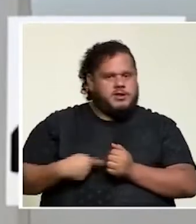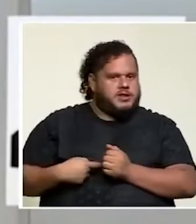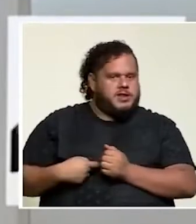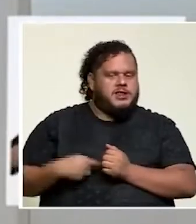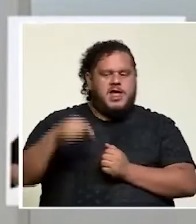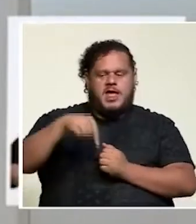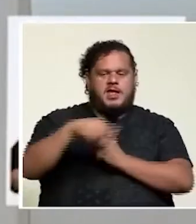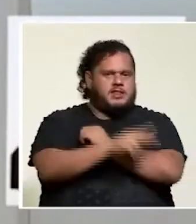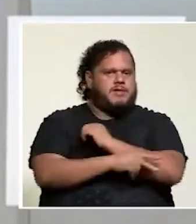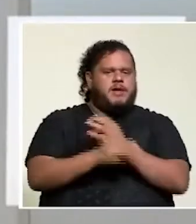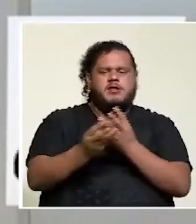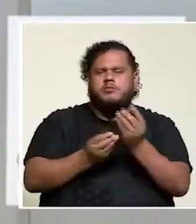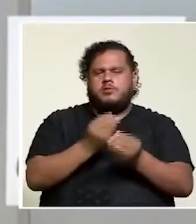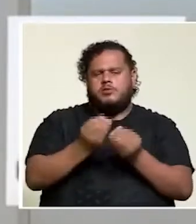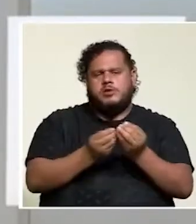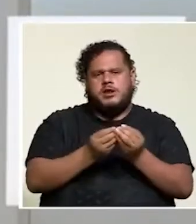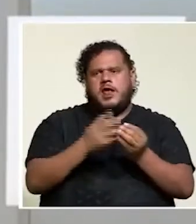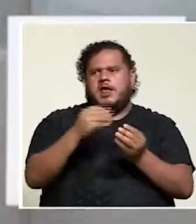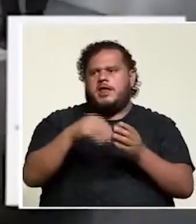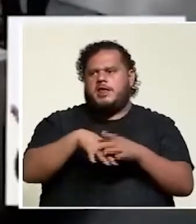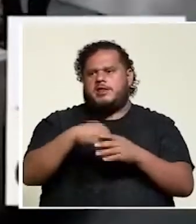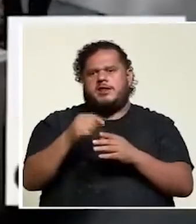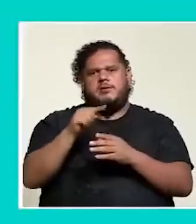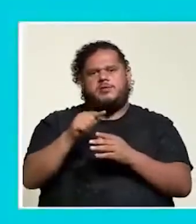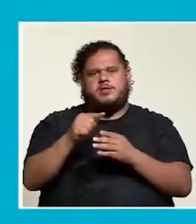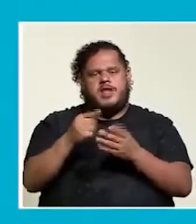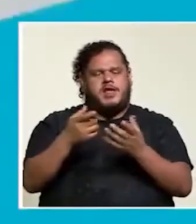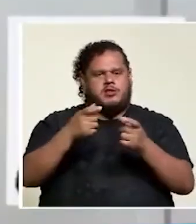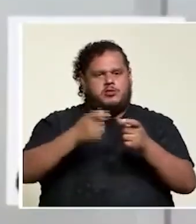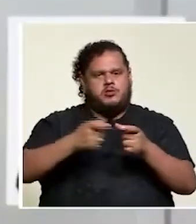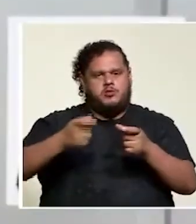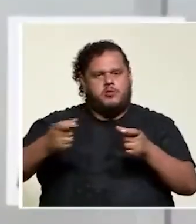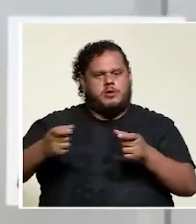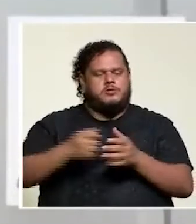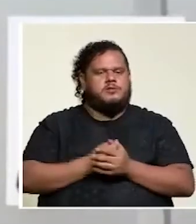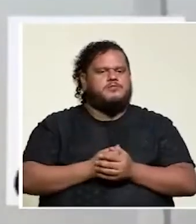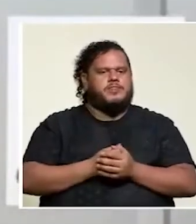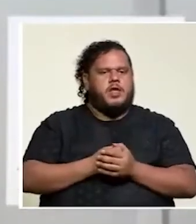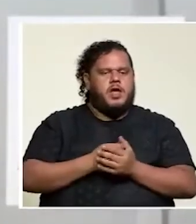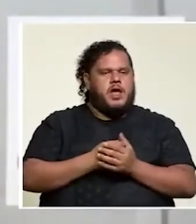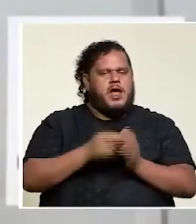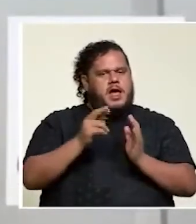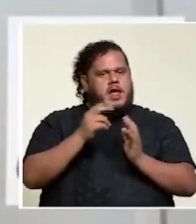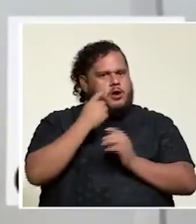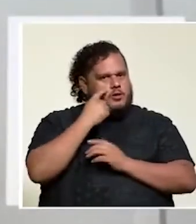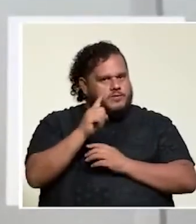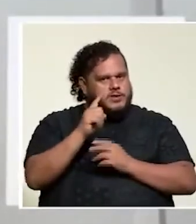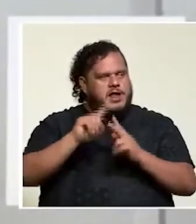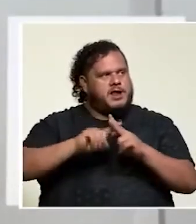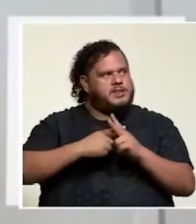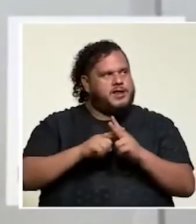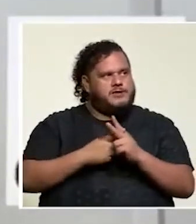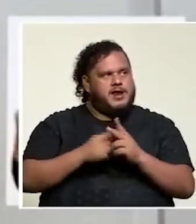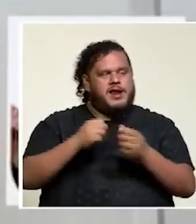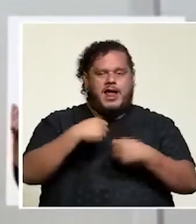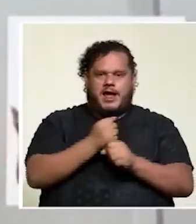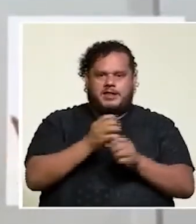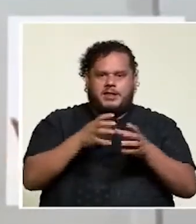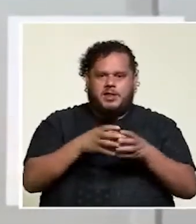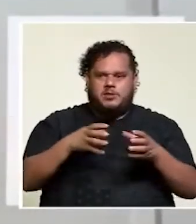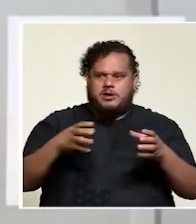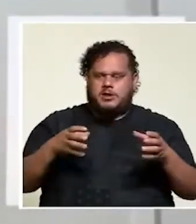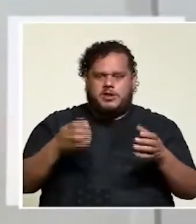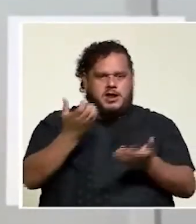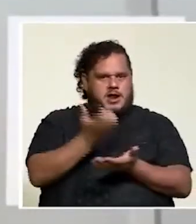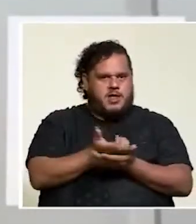el país producirá y saldremos de estos problemas. Lo fiscal se arregla haciendo crecer la